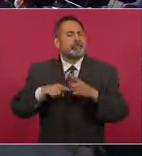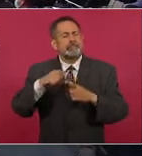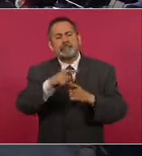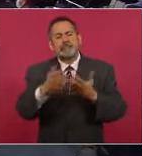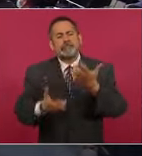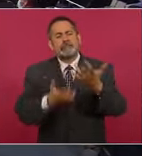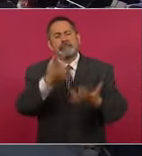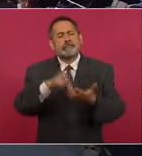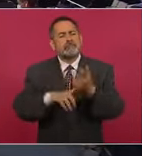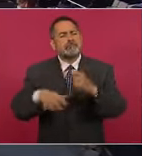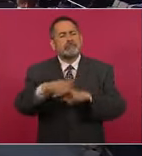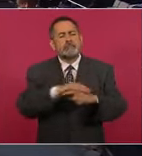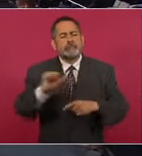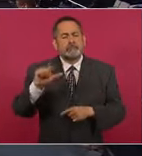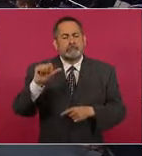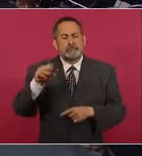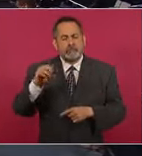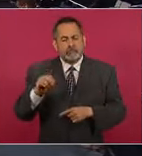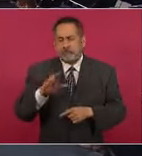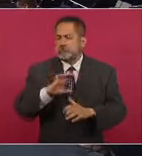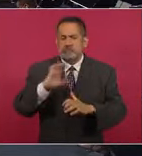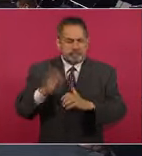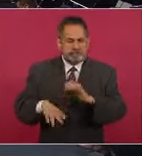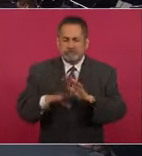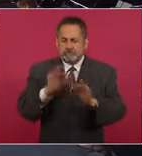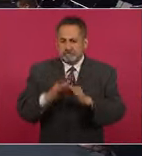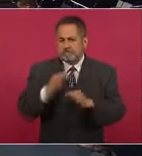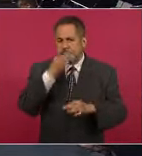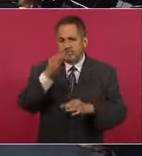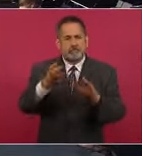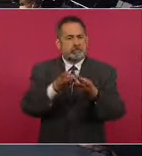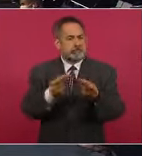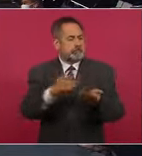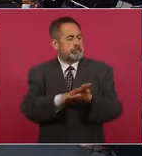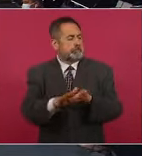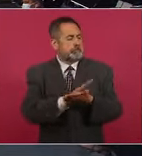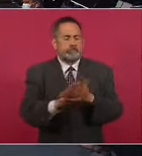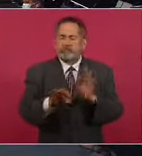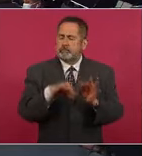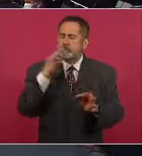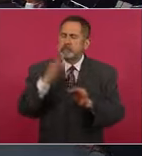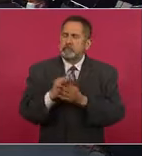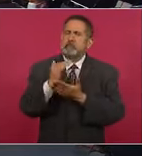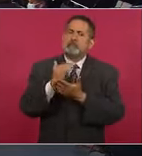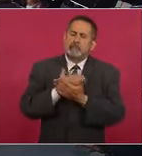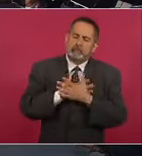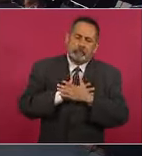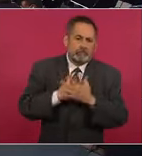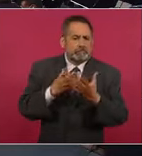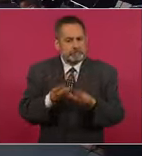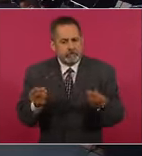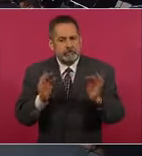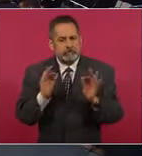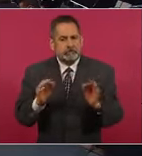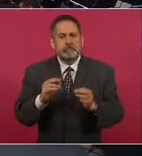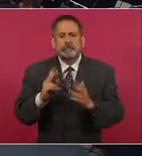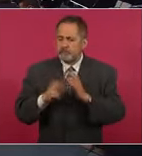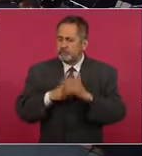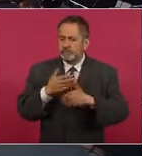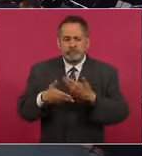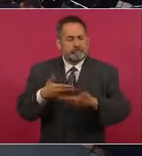de Álamos. De hecho, le quiero comentar que ya se extinguió el incendio y que, bueno, pues las cosas poco a poco vuelven a la